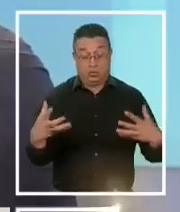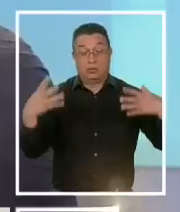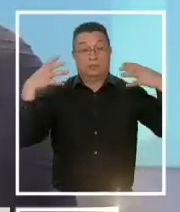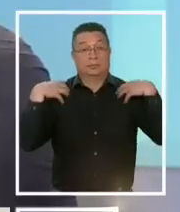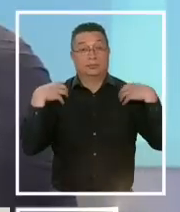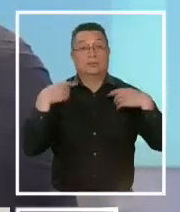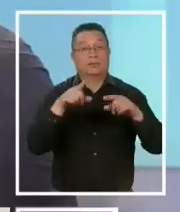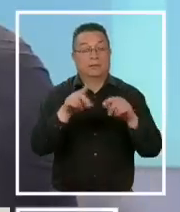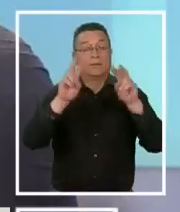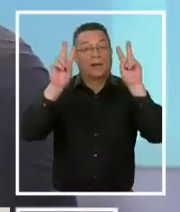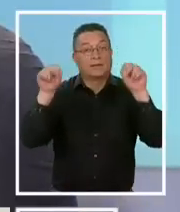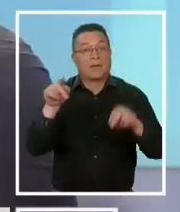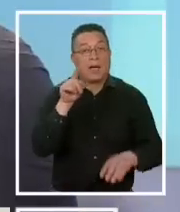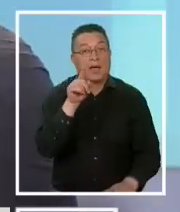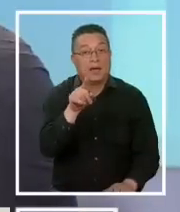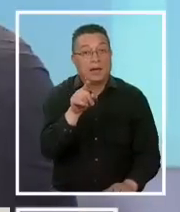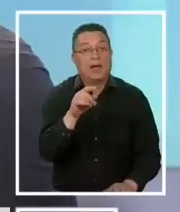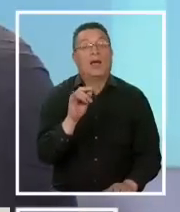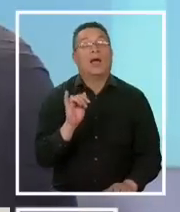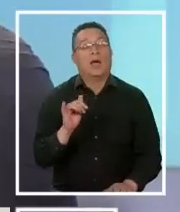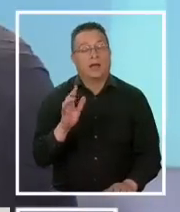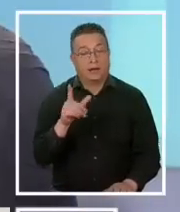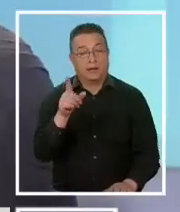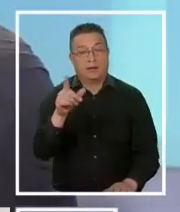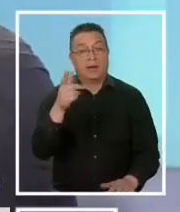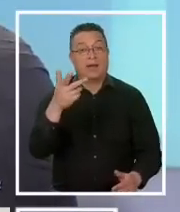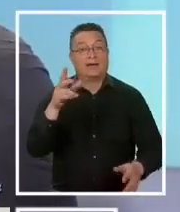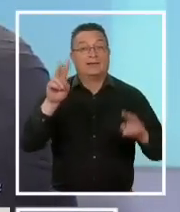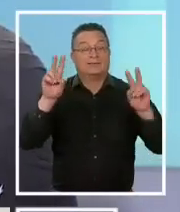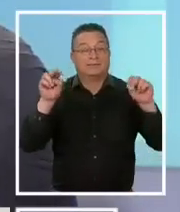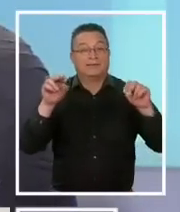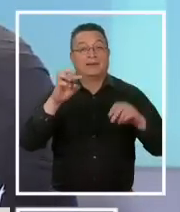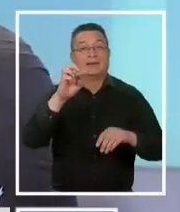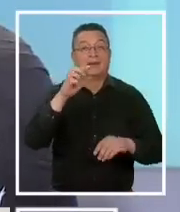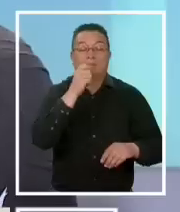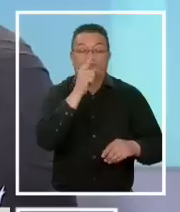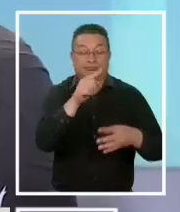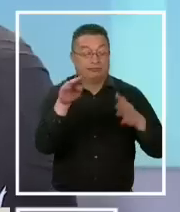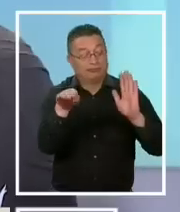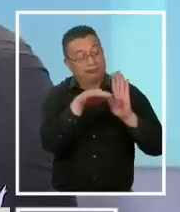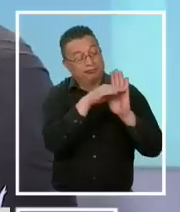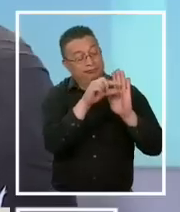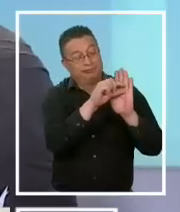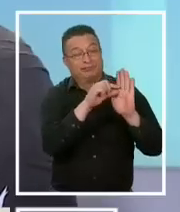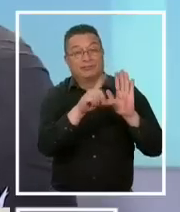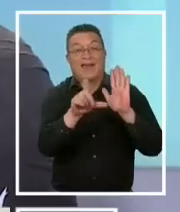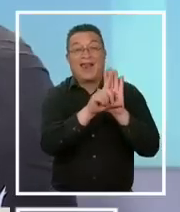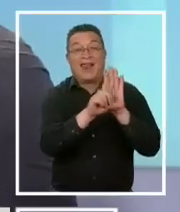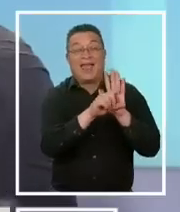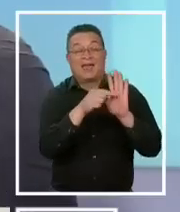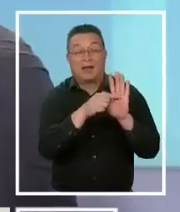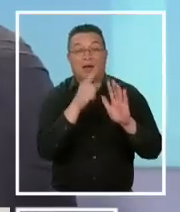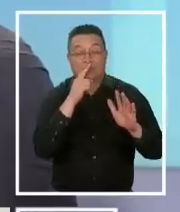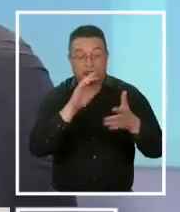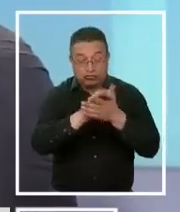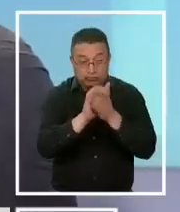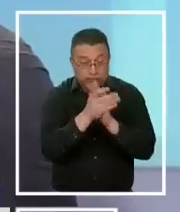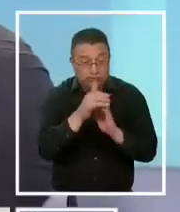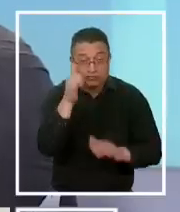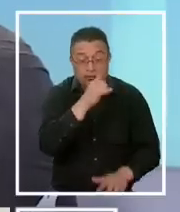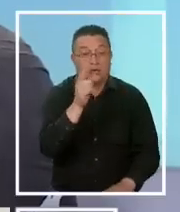toca el caso digamos el tipo penal que había para que que digamos para el delito de colusión no